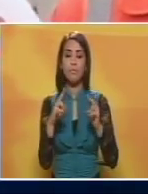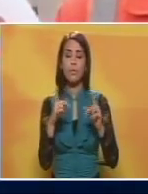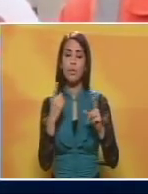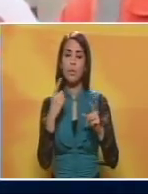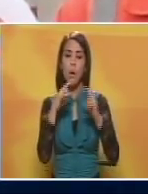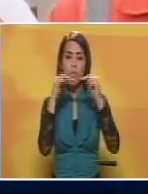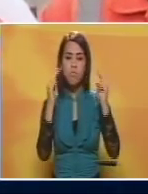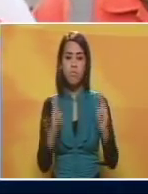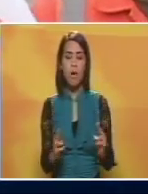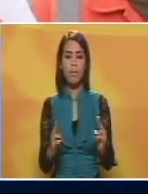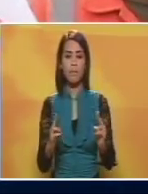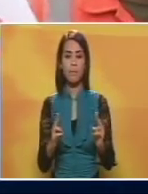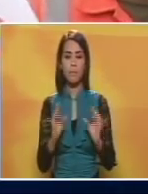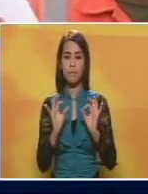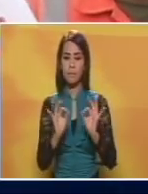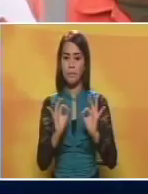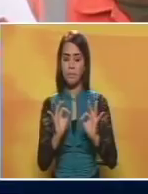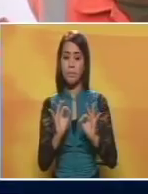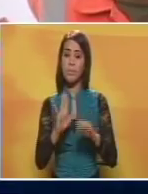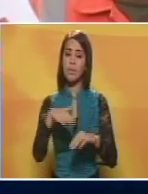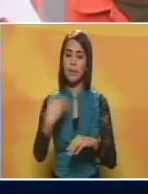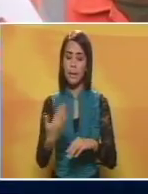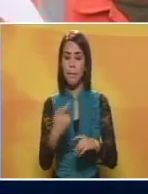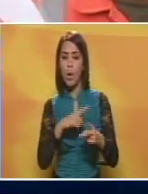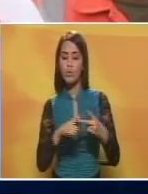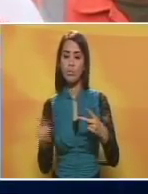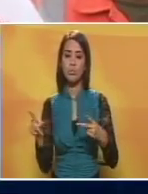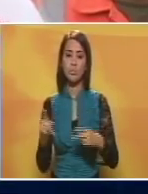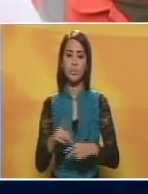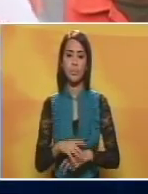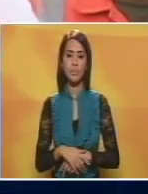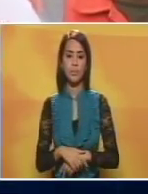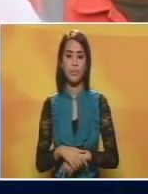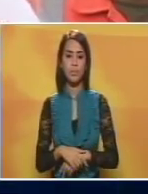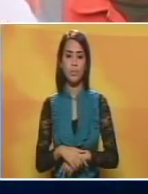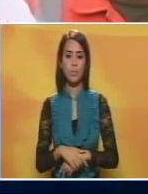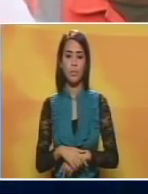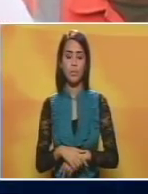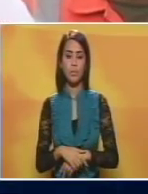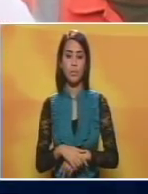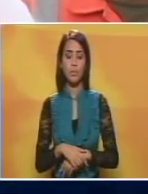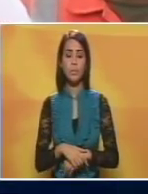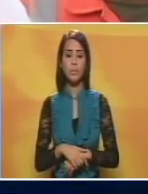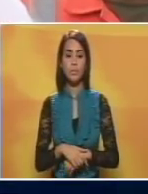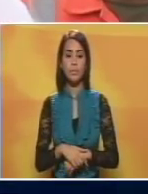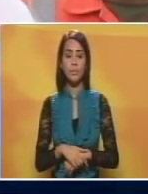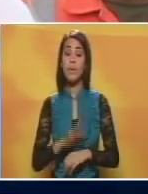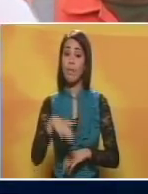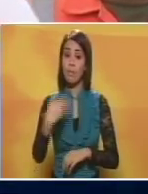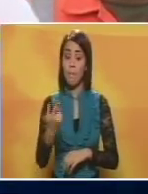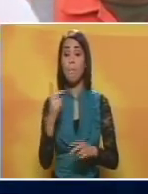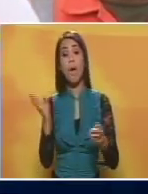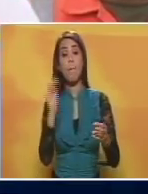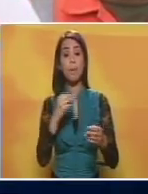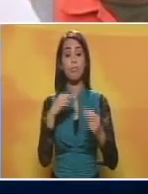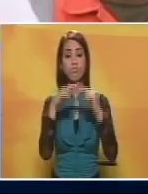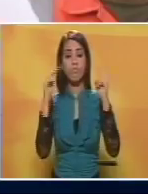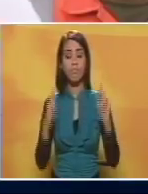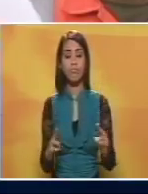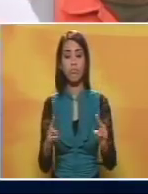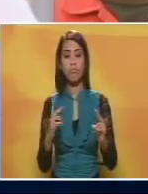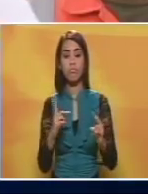posteriormente un puente pretensado, después viene un tabla destacado atirantado, una pantalla antirantada, después otro puente